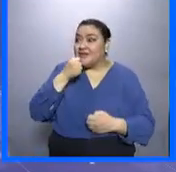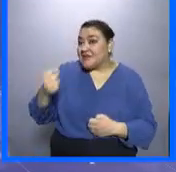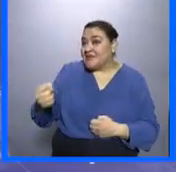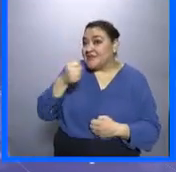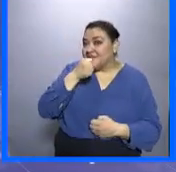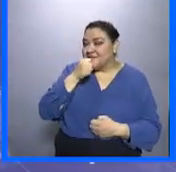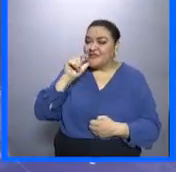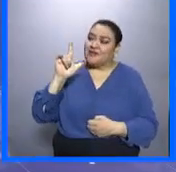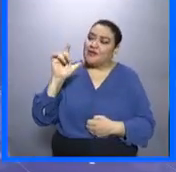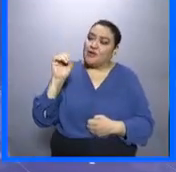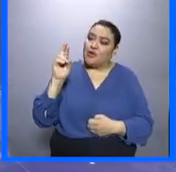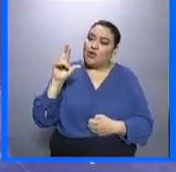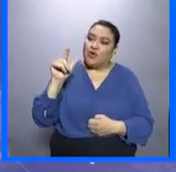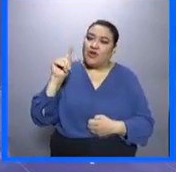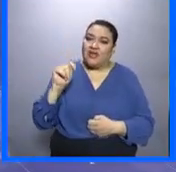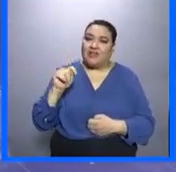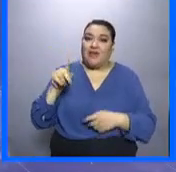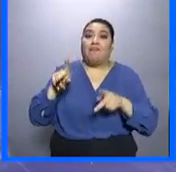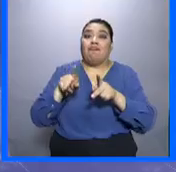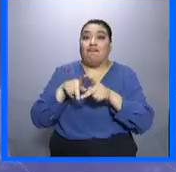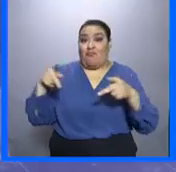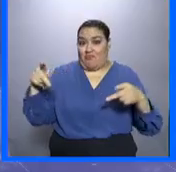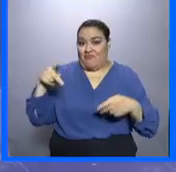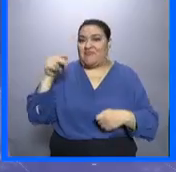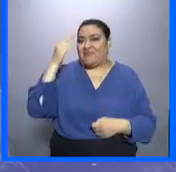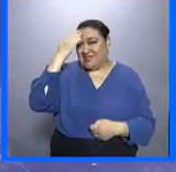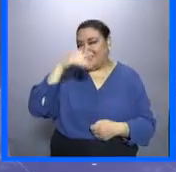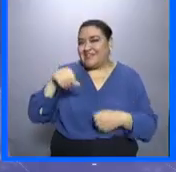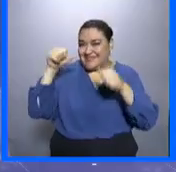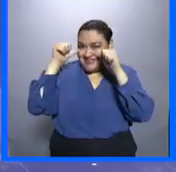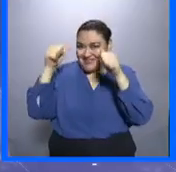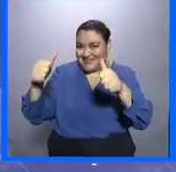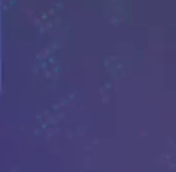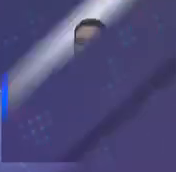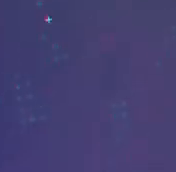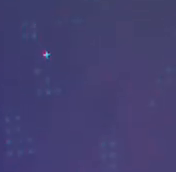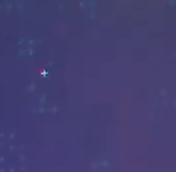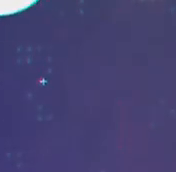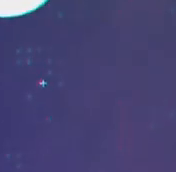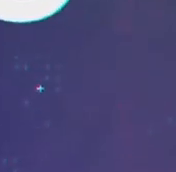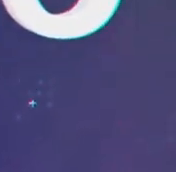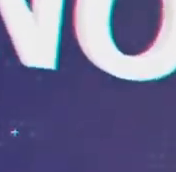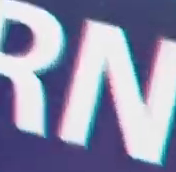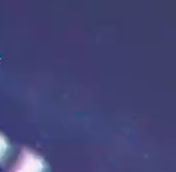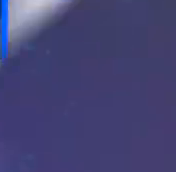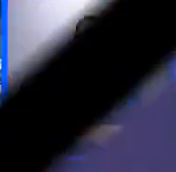ministra Loretta Ortiz en el programa La Escucha en Pleno.